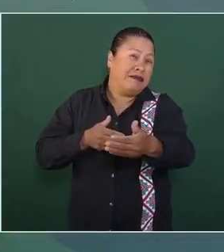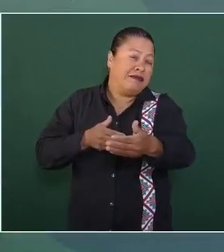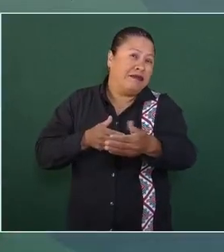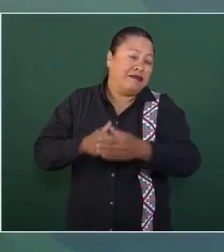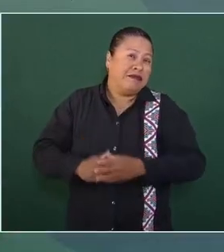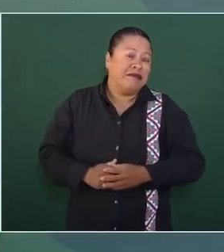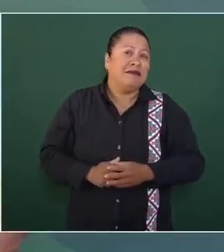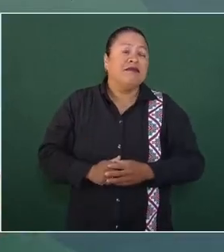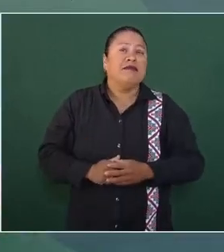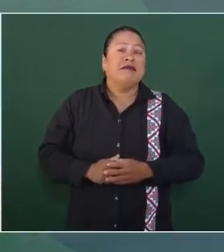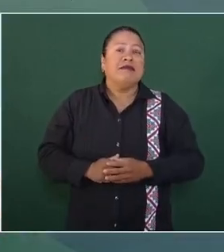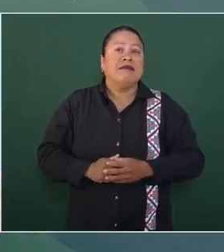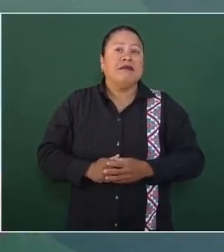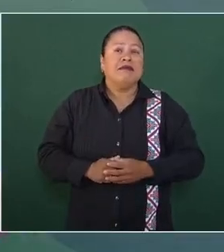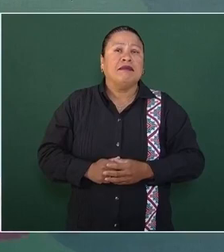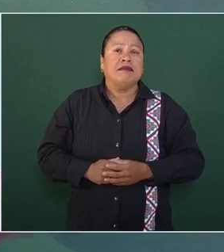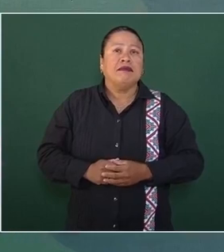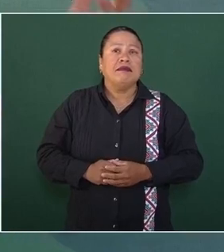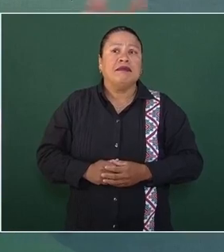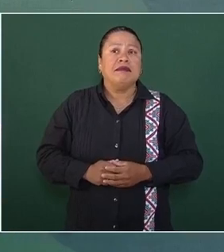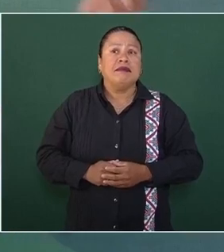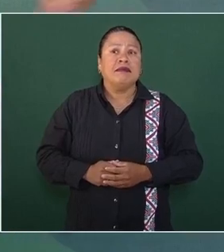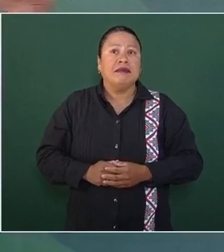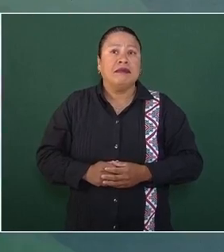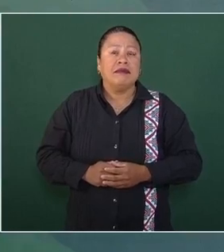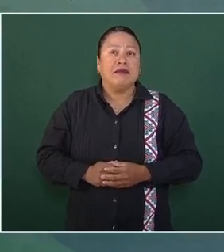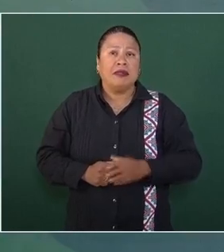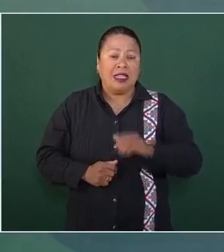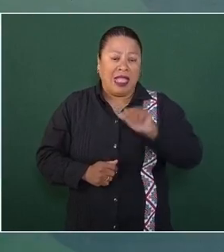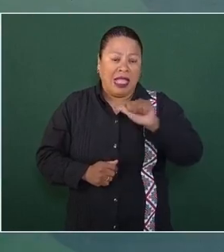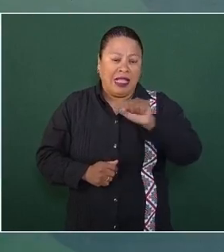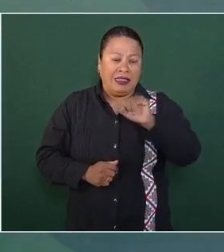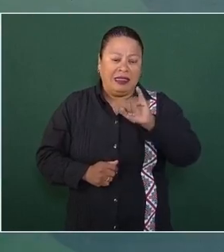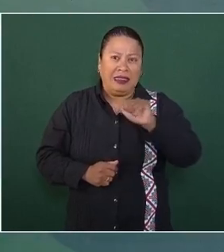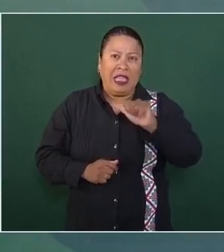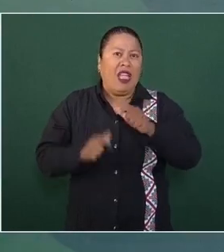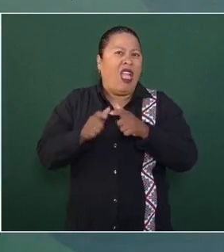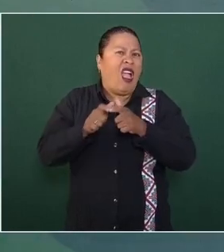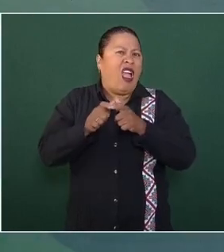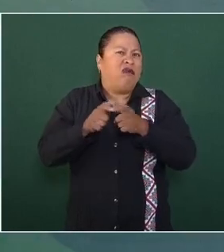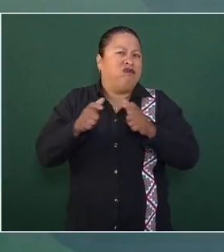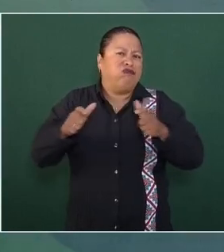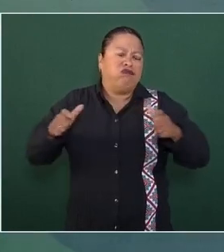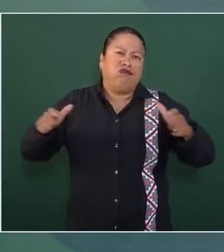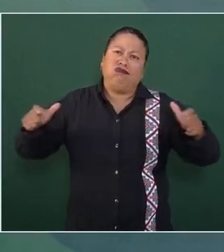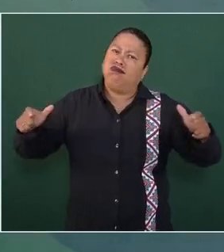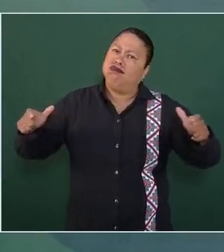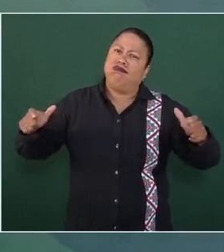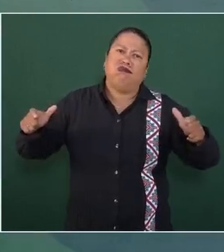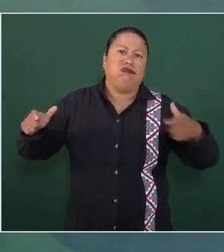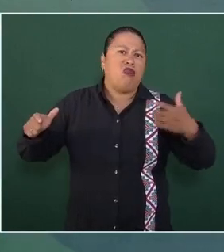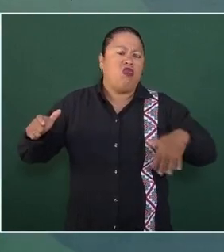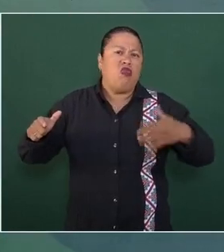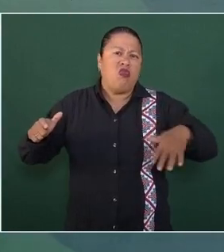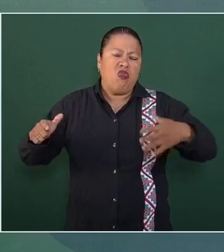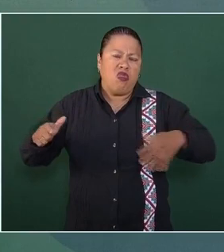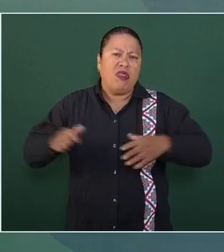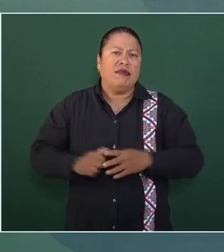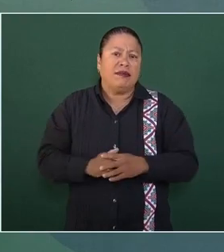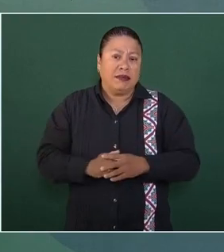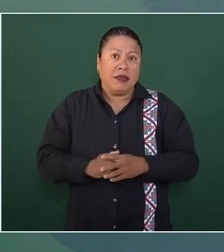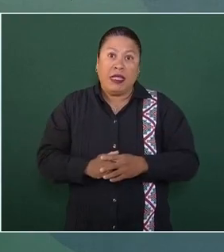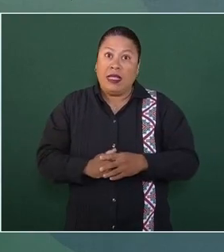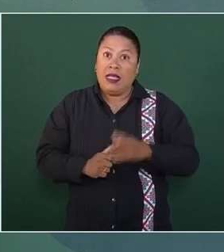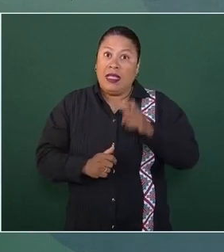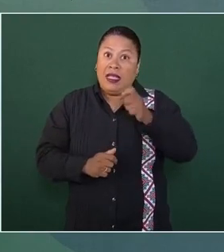y Asia crece mucho al grado de que